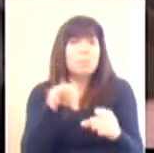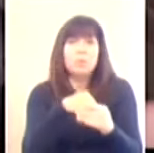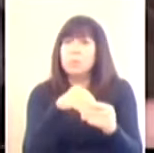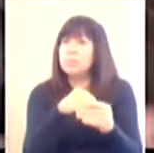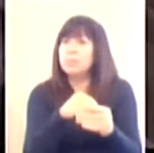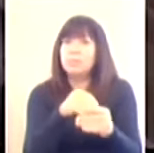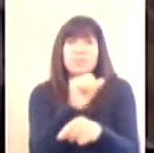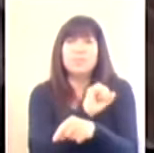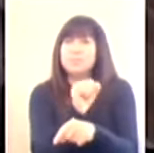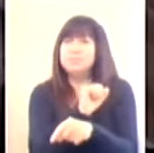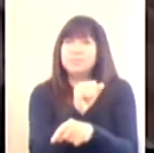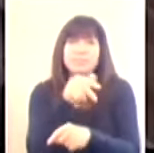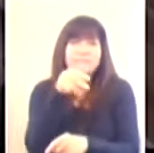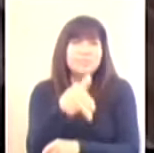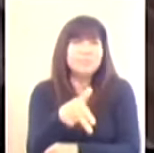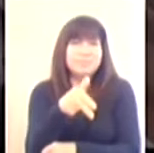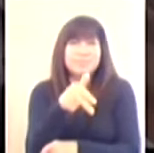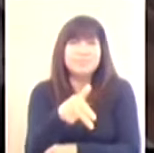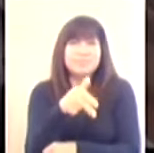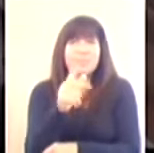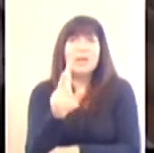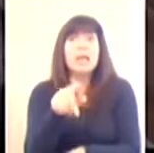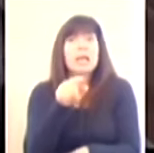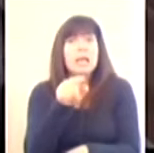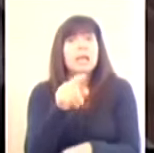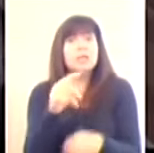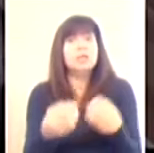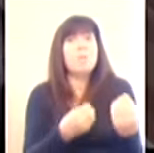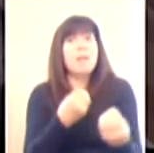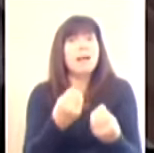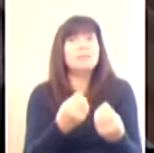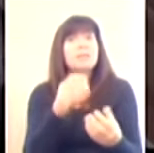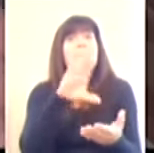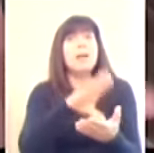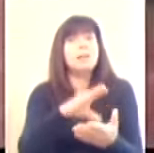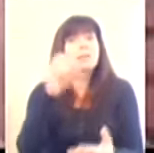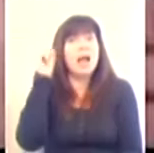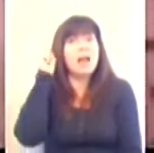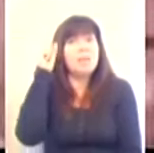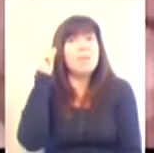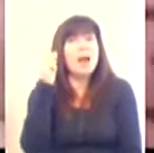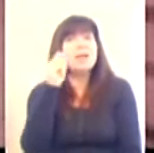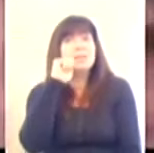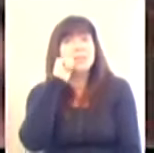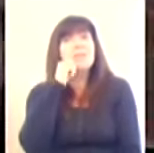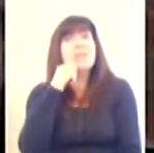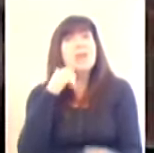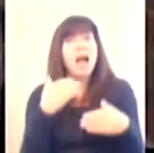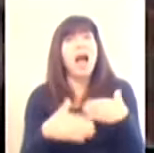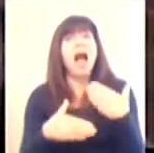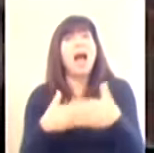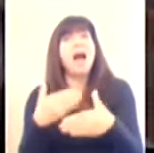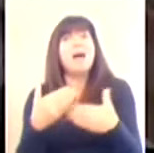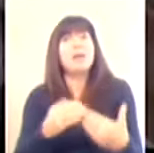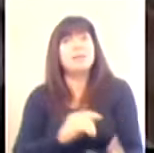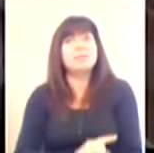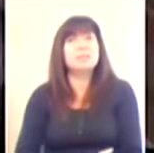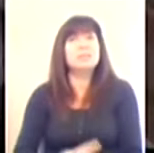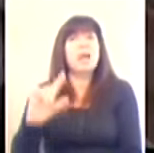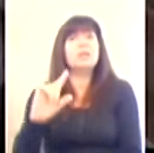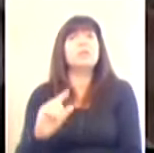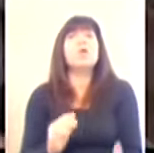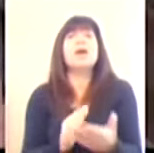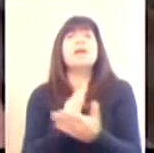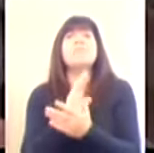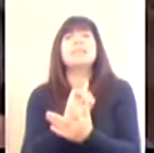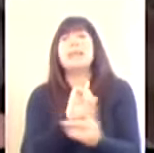combustión interna. Entonces, que eso pase en un país como Alemania significa que empezamos a dar un giro que